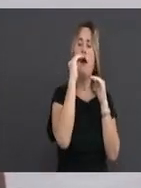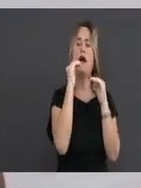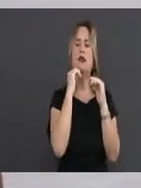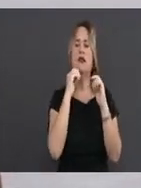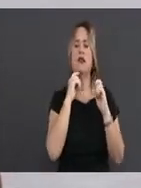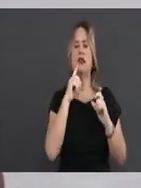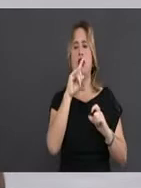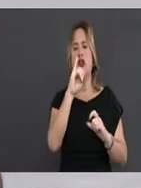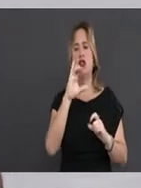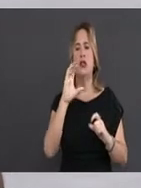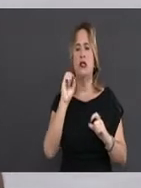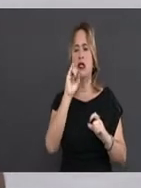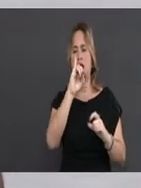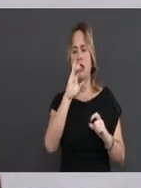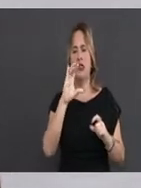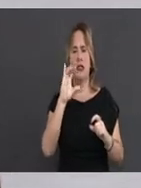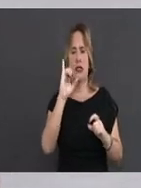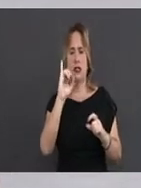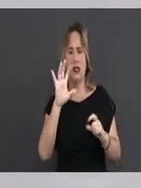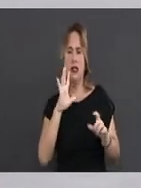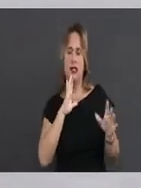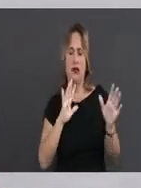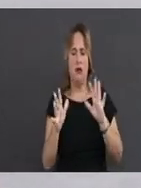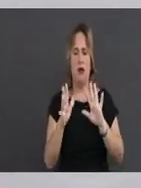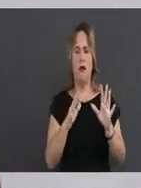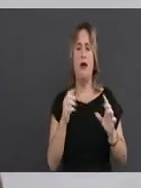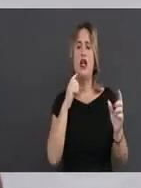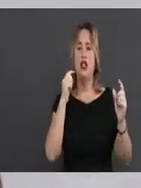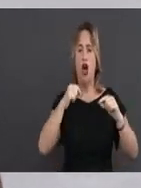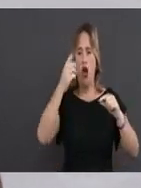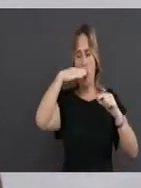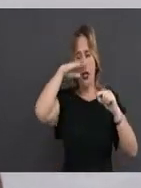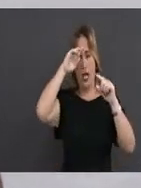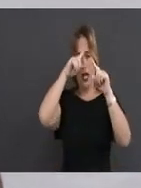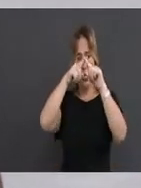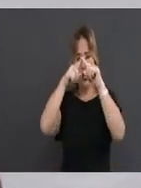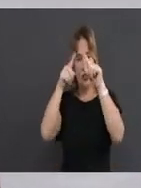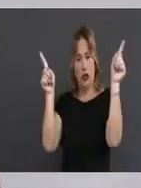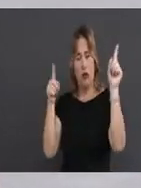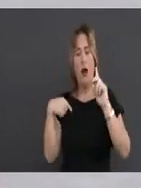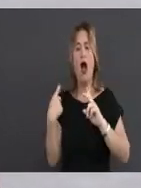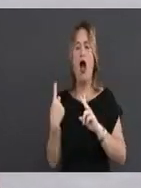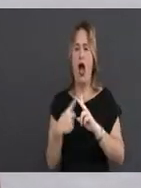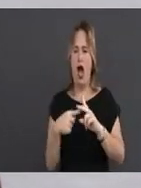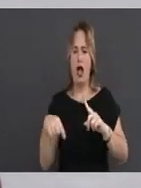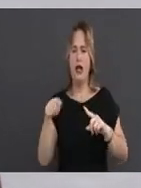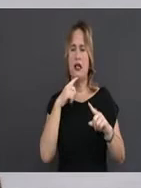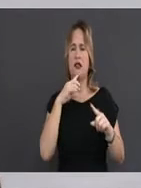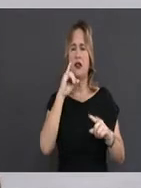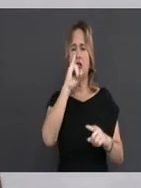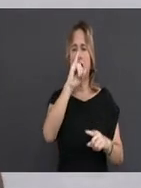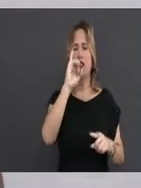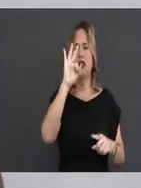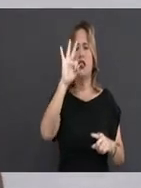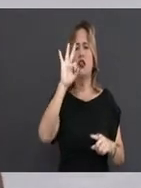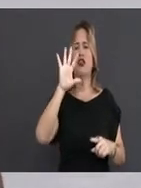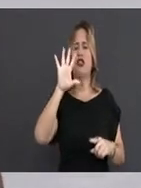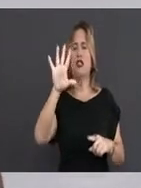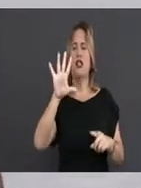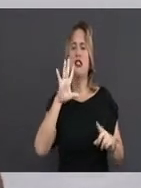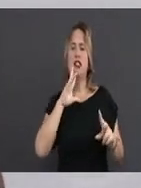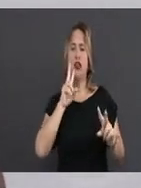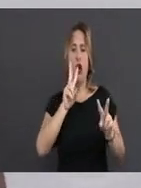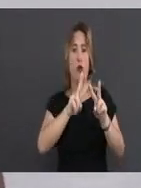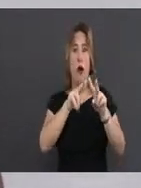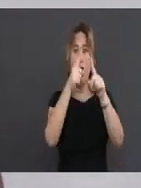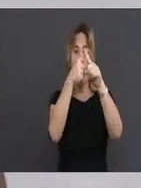entre los 60 y los 70 megawatts, nos hemos mantenido ahí. Hoy en el país están en estos momentos afectados 687 megawatts en todo todo el